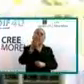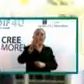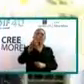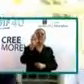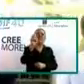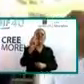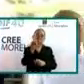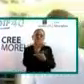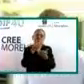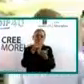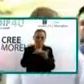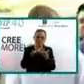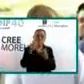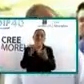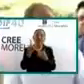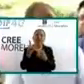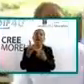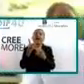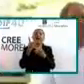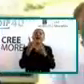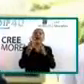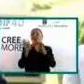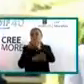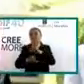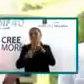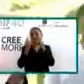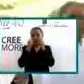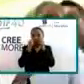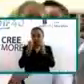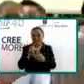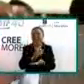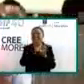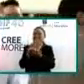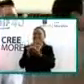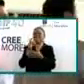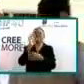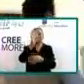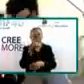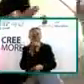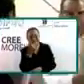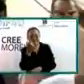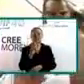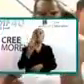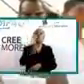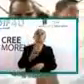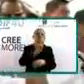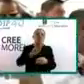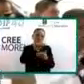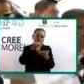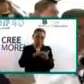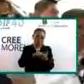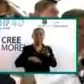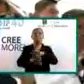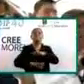rehabilitación. Después de esto, fortalecimos el CRIC regional que tenemos en Jojutla y el de